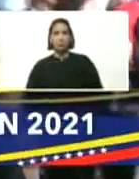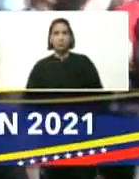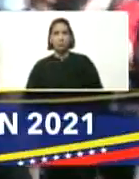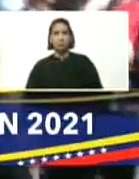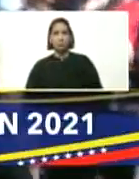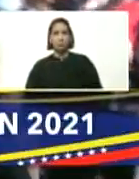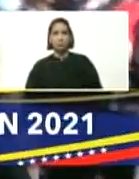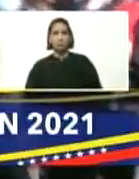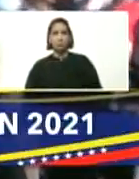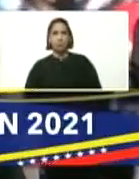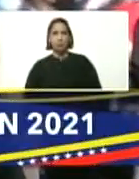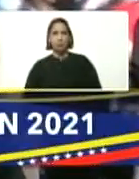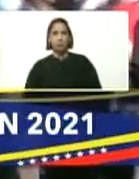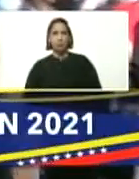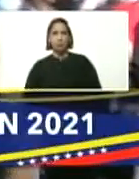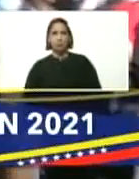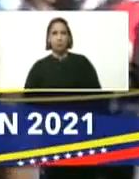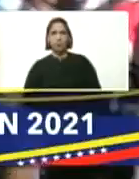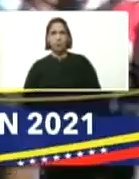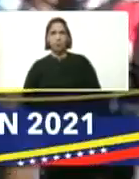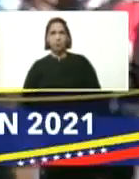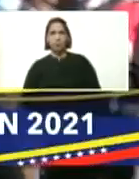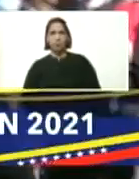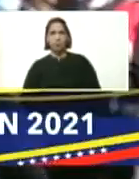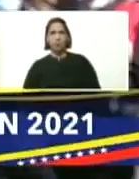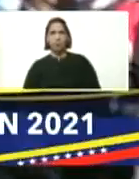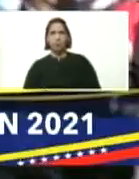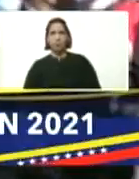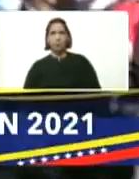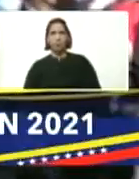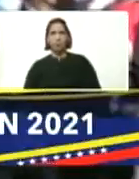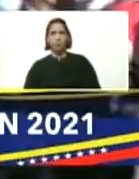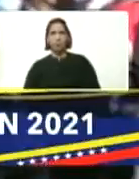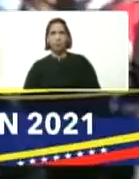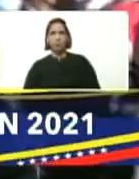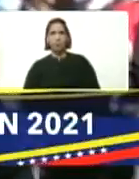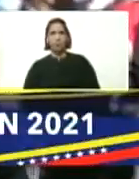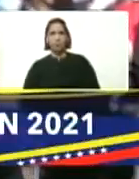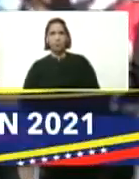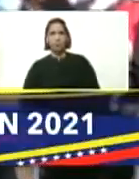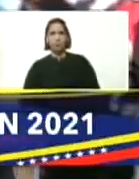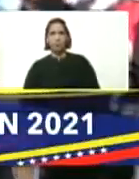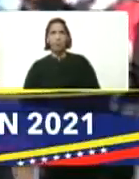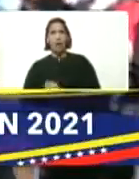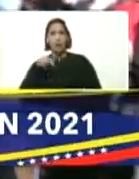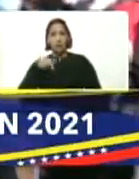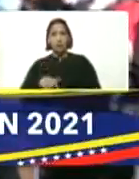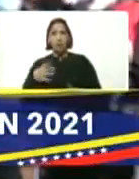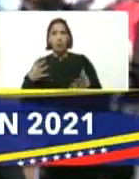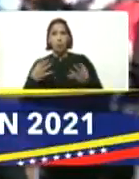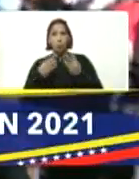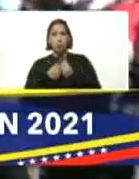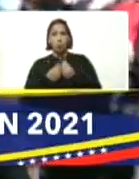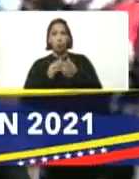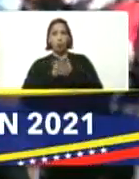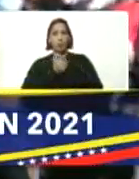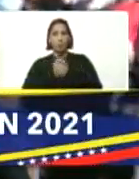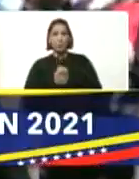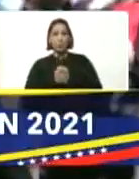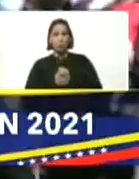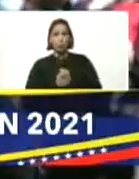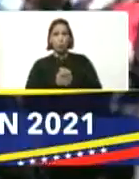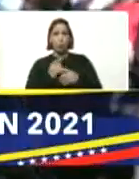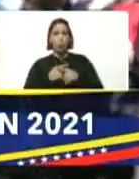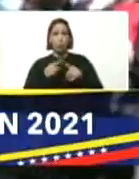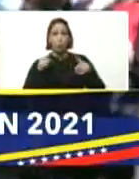d'un de mes camarades artistes ici présents, Wadi Almiri. Y estar aquí con el señor Admiri, que es otro compatriota